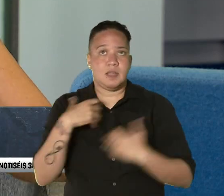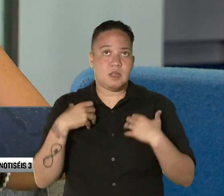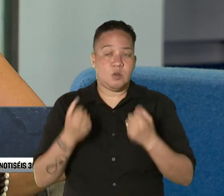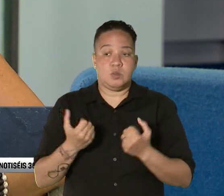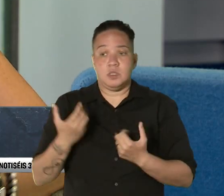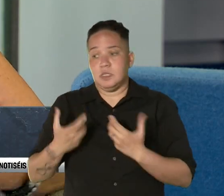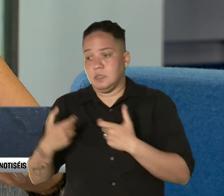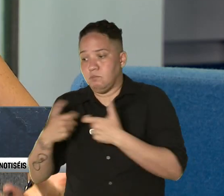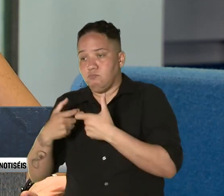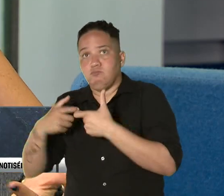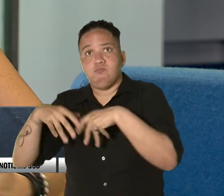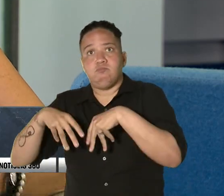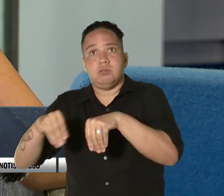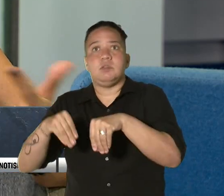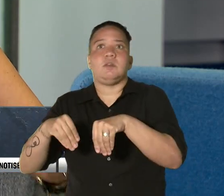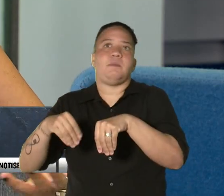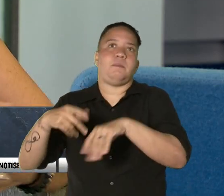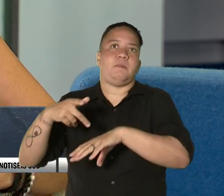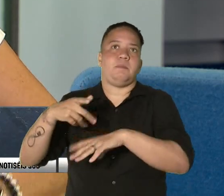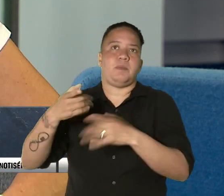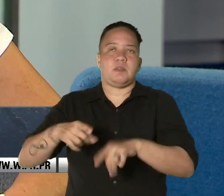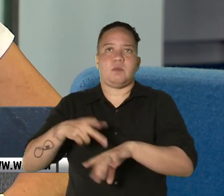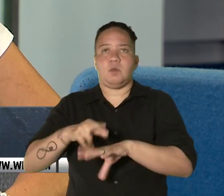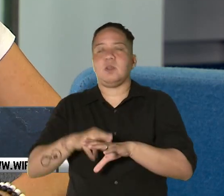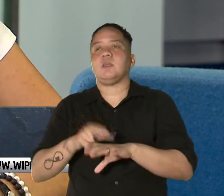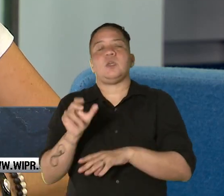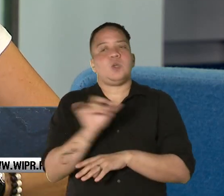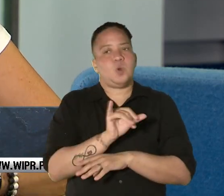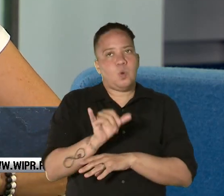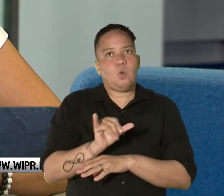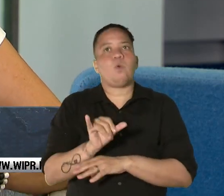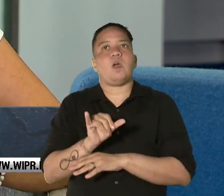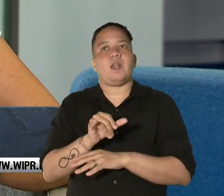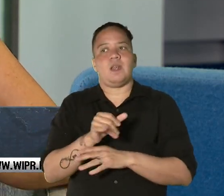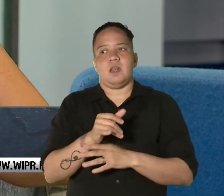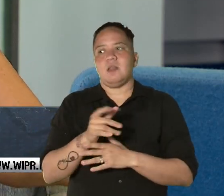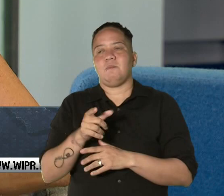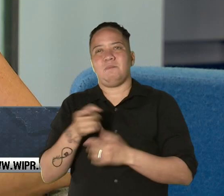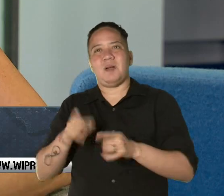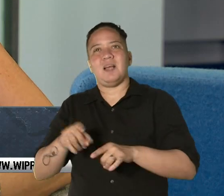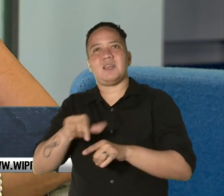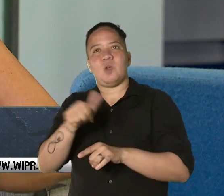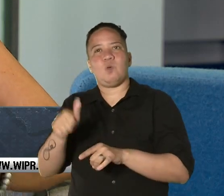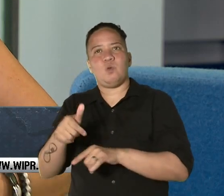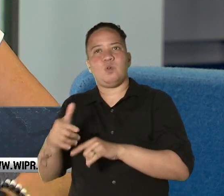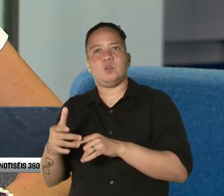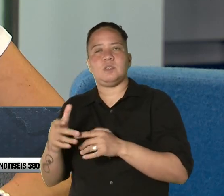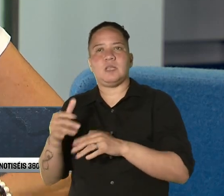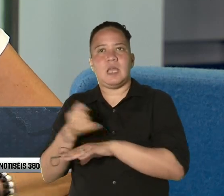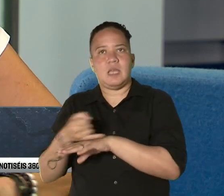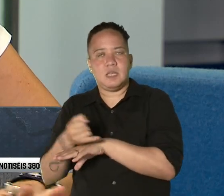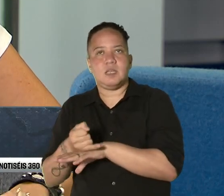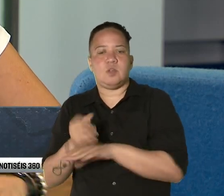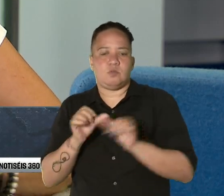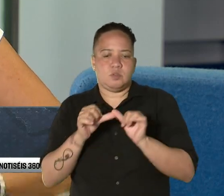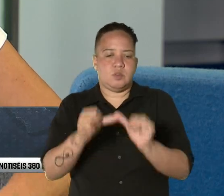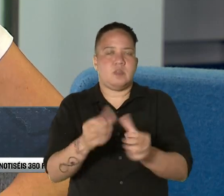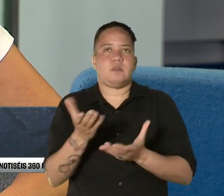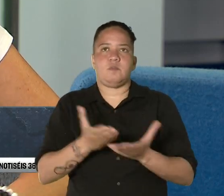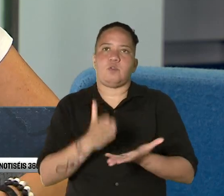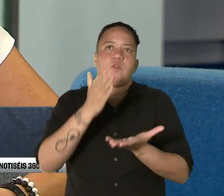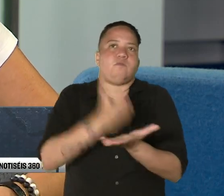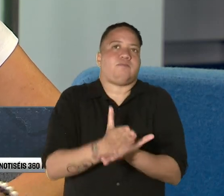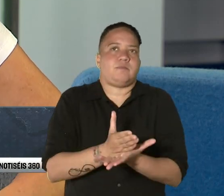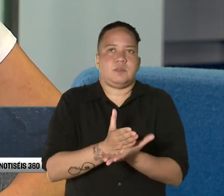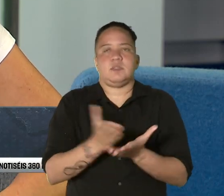acaso se va a la electricidad como aquí pasa en Puerto Rico Igual pasa en muchas de las Pues eso le va a permitir a las clínicas dar continuidad de servicio y no tener que detener